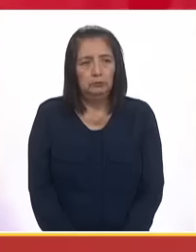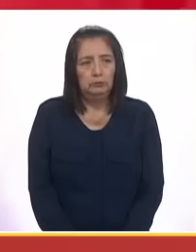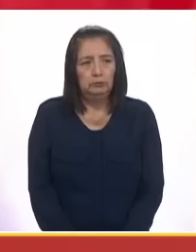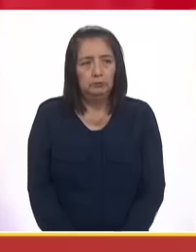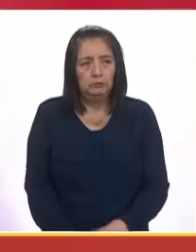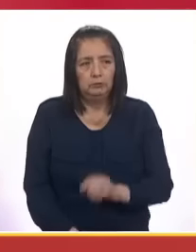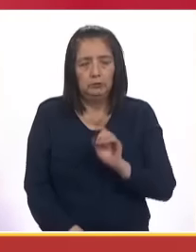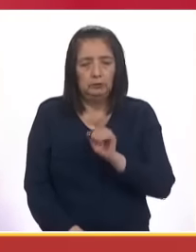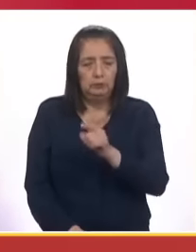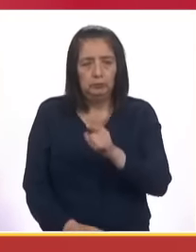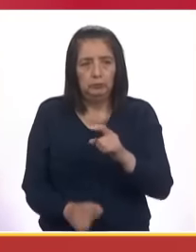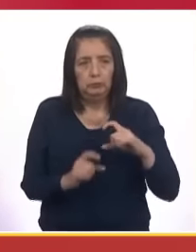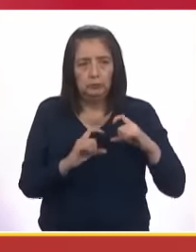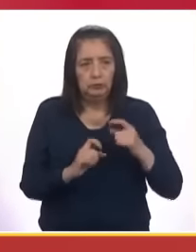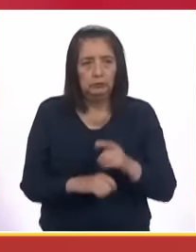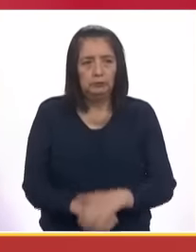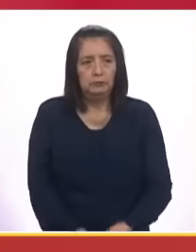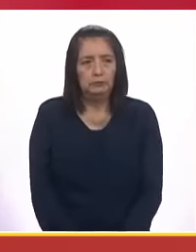en el tuyo.